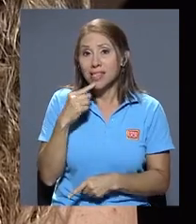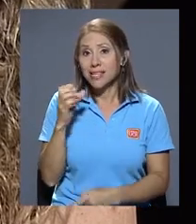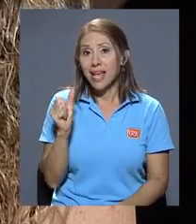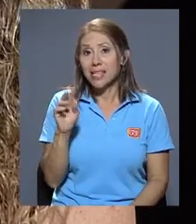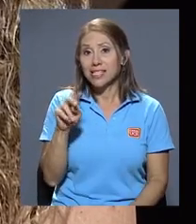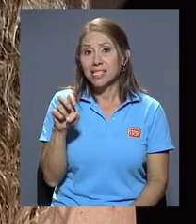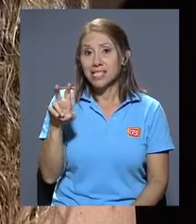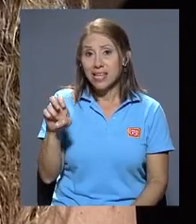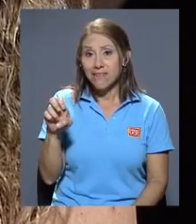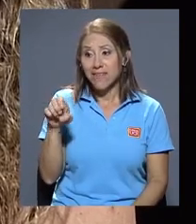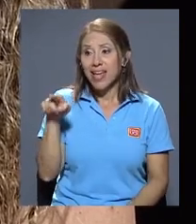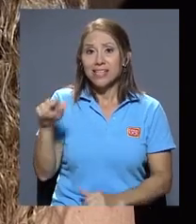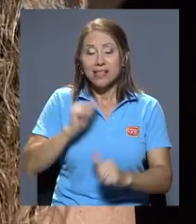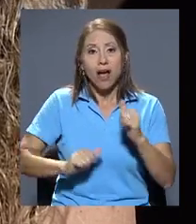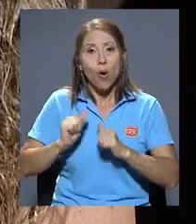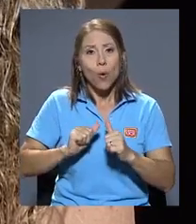perdiendo,